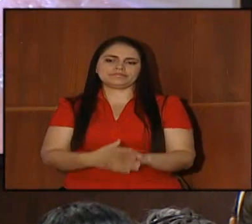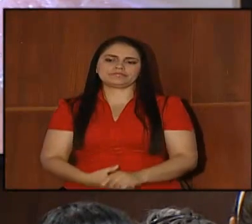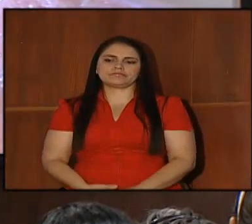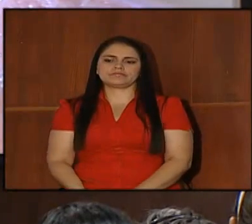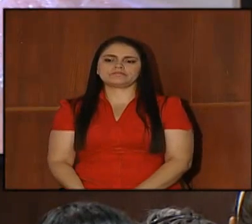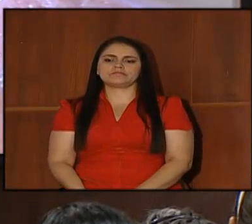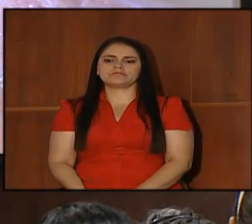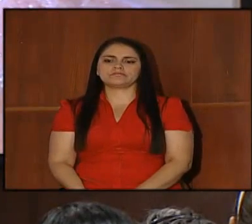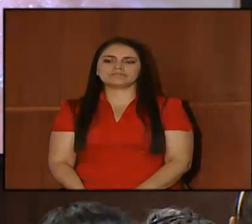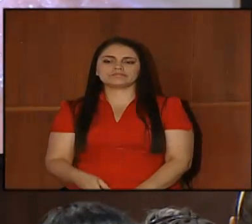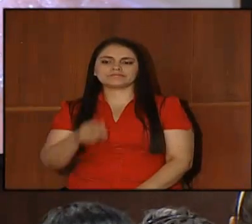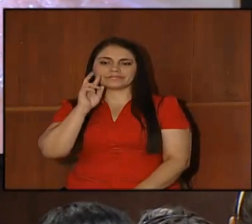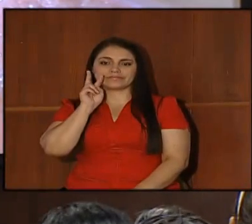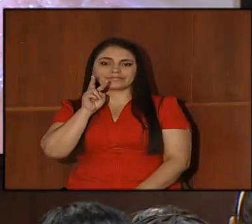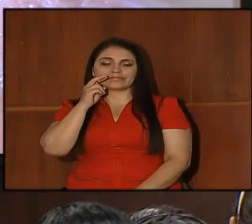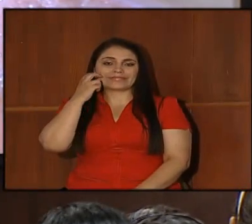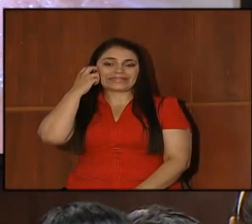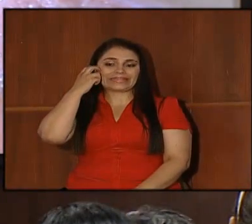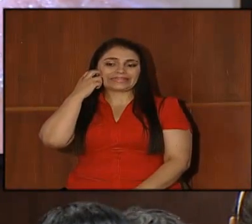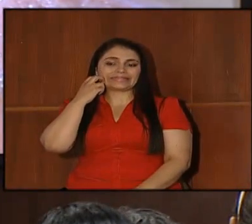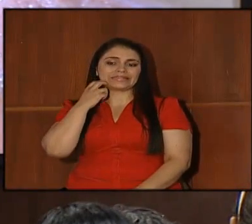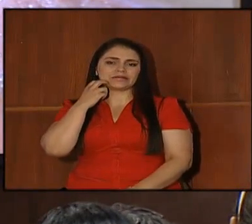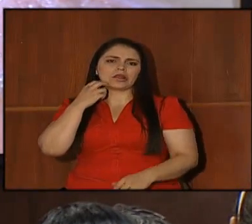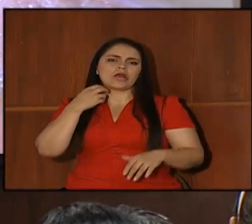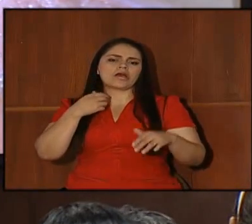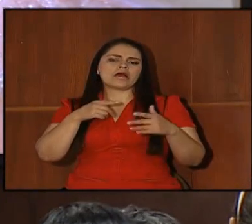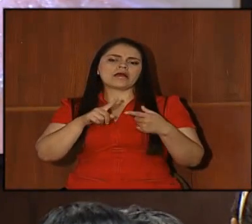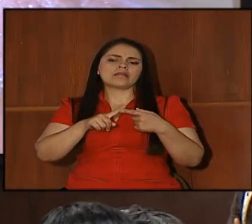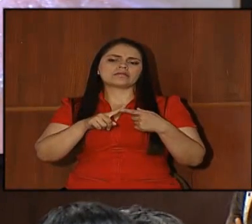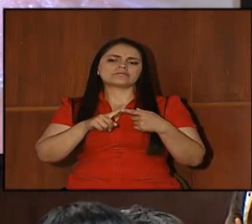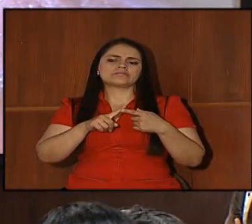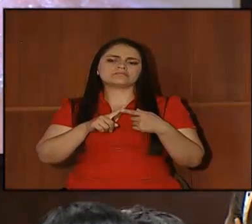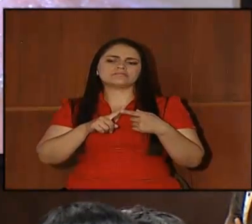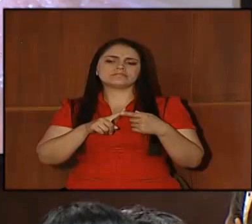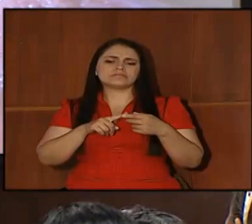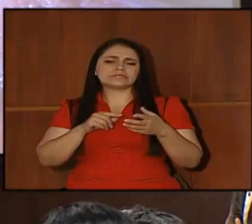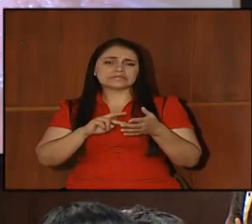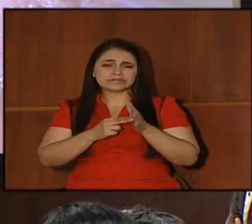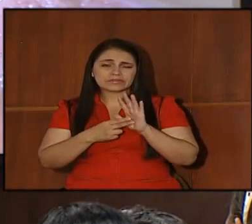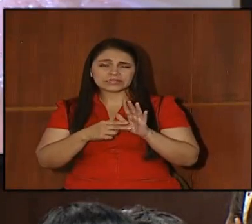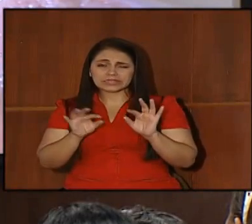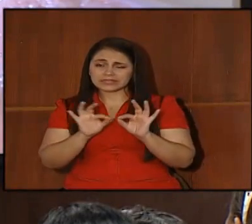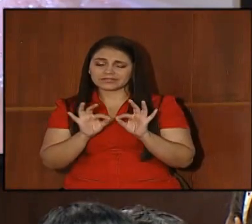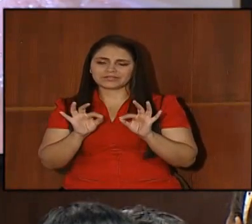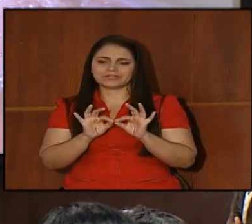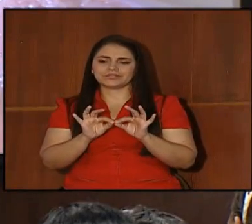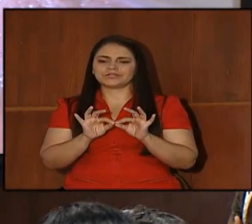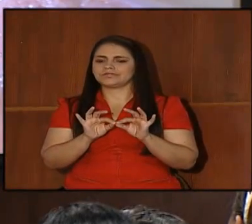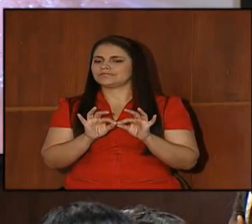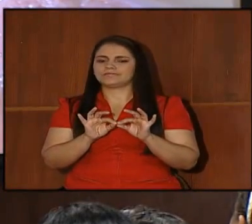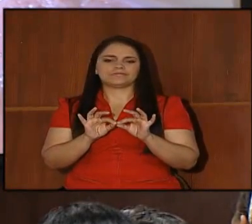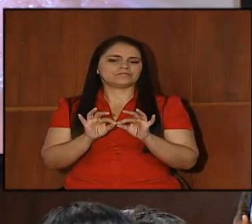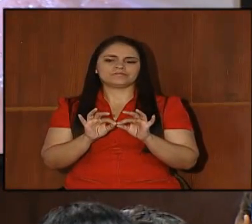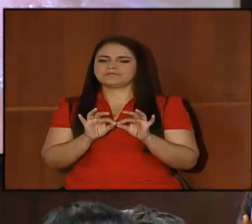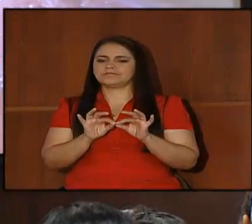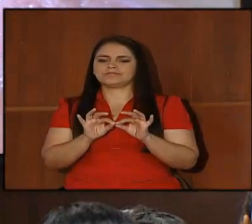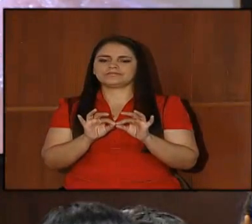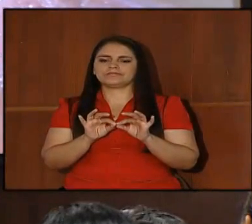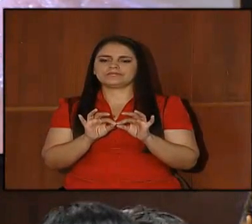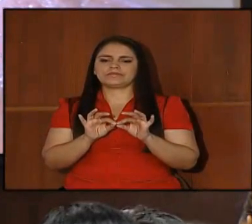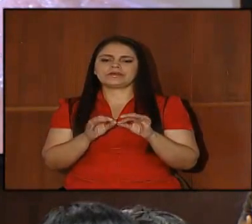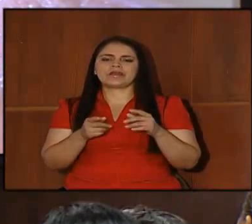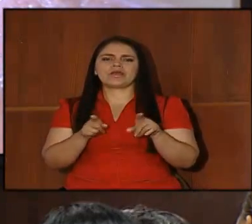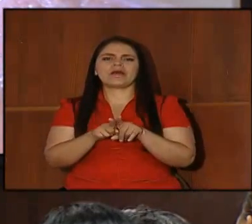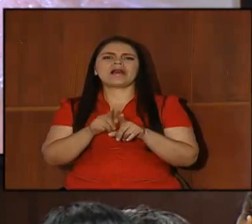Esta costrica negra que vemos acá, cuando es ocasionada por la presión, no es una costrica superficial, una costrica de esas que uno, como cuando